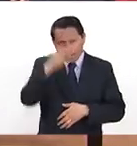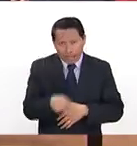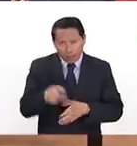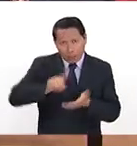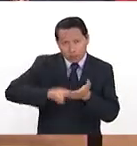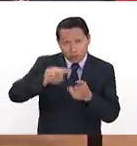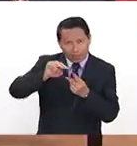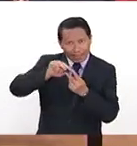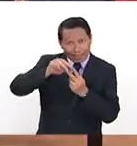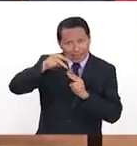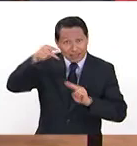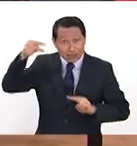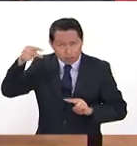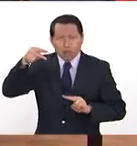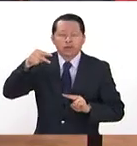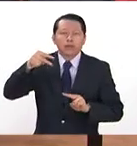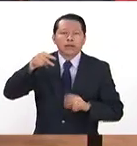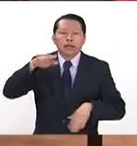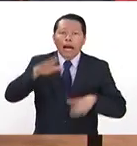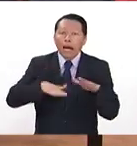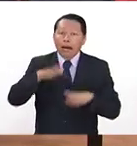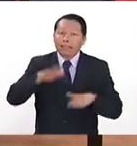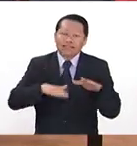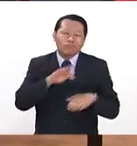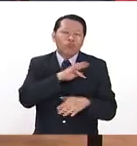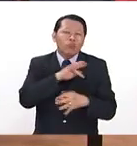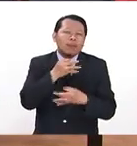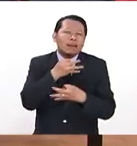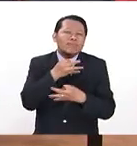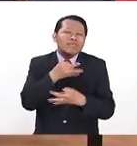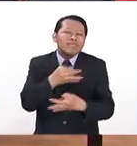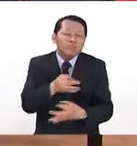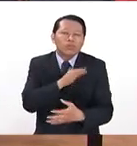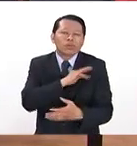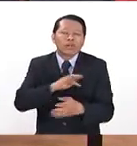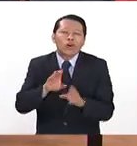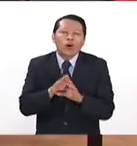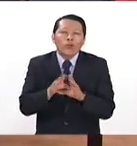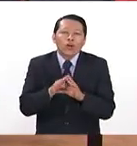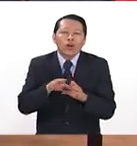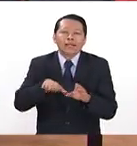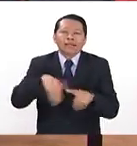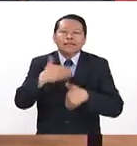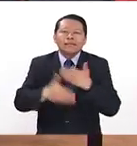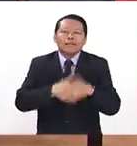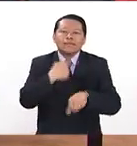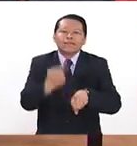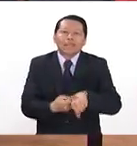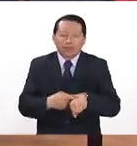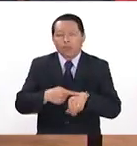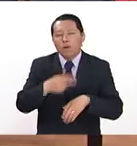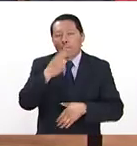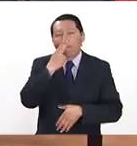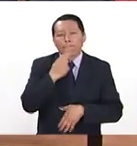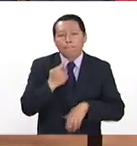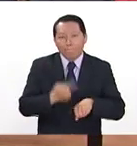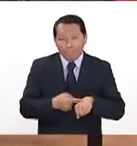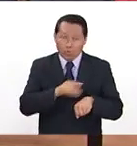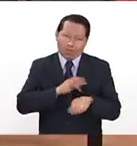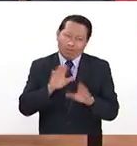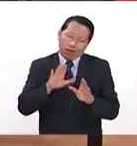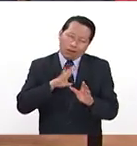genéticamente tenemos la predisposición a sufrir diabetes. En este sentido, pues es un problema de salud pública